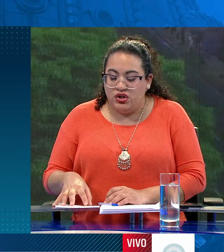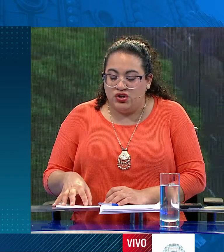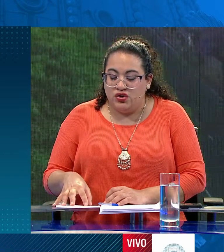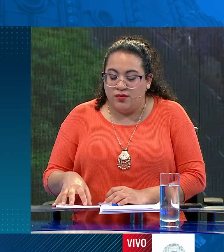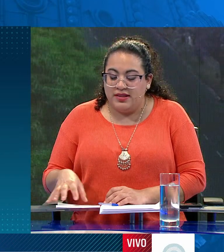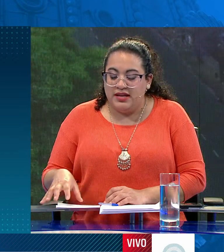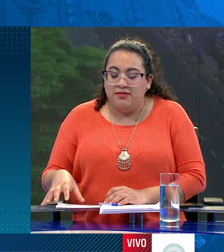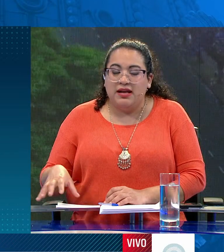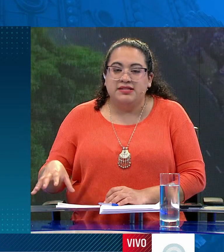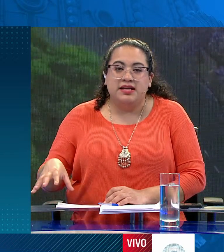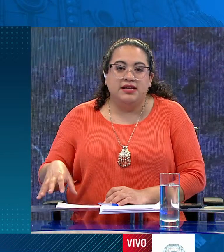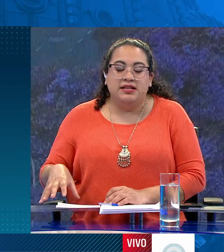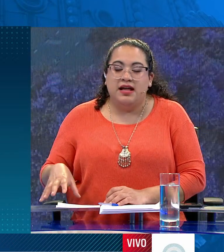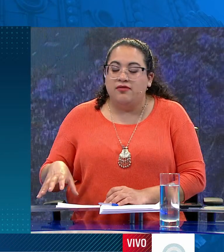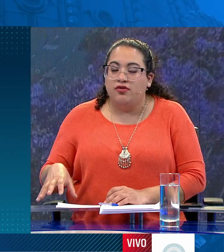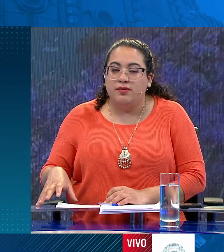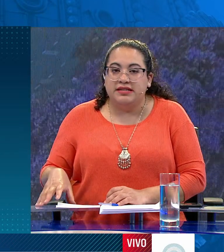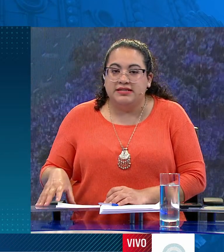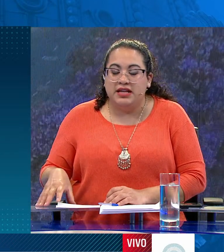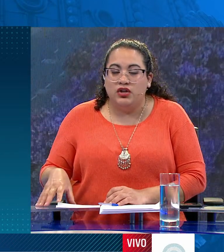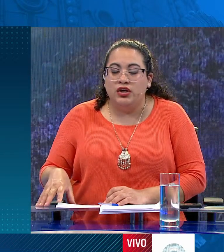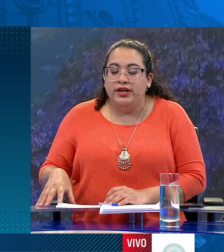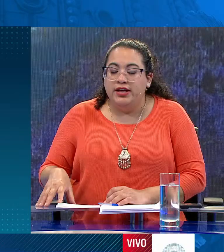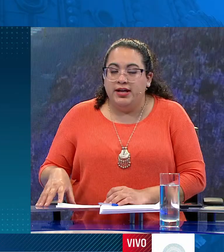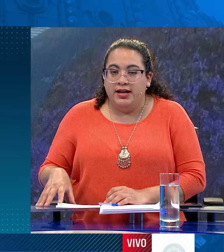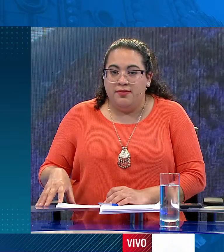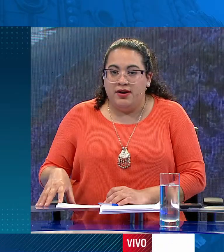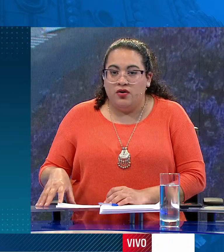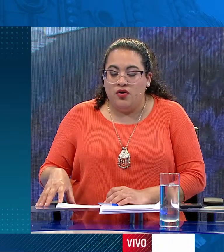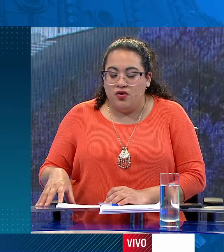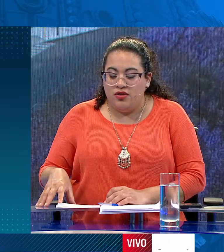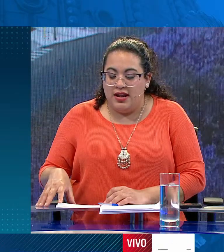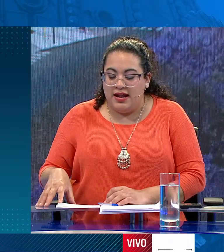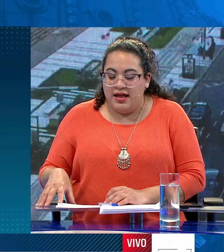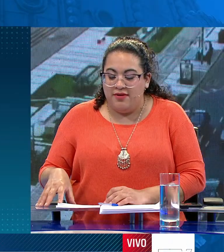actualización normativa, que las reformas se hicieron en el